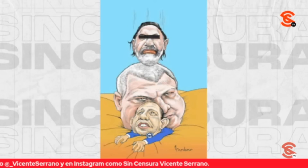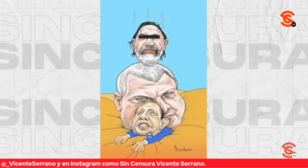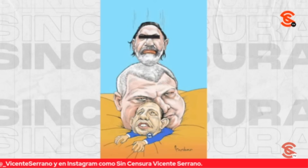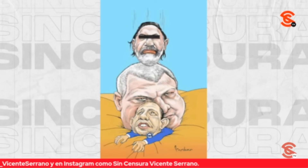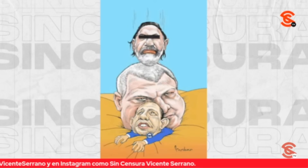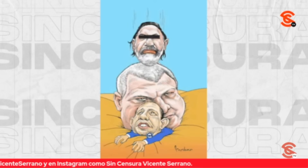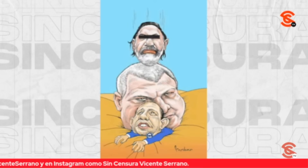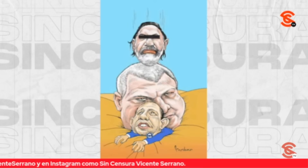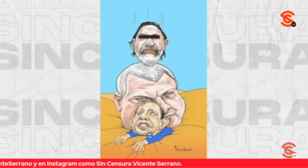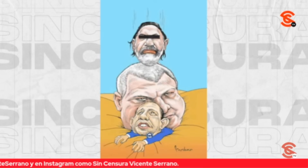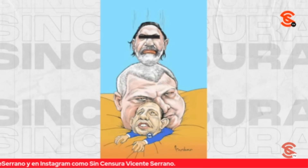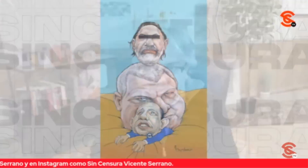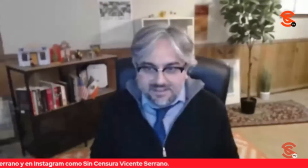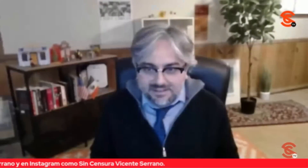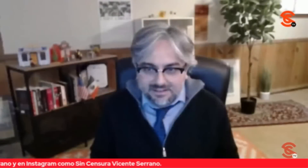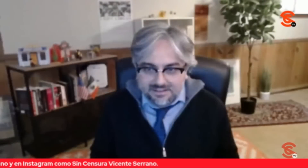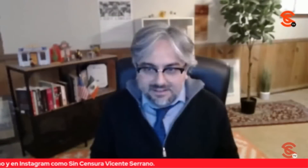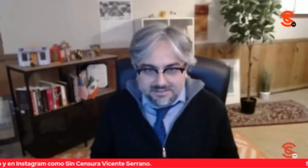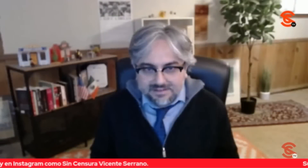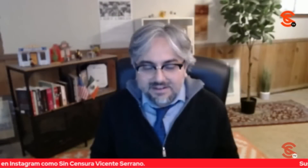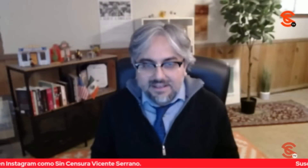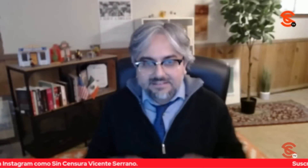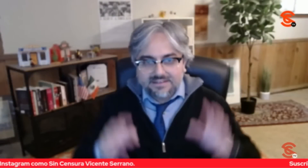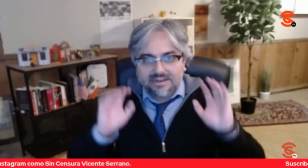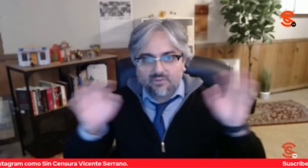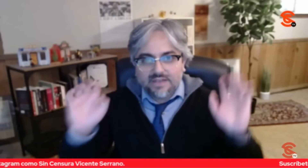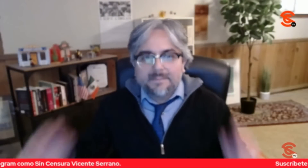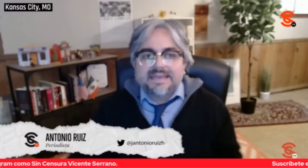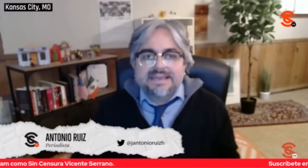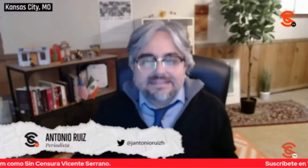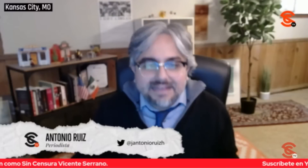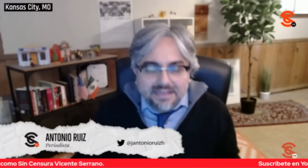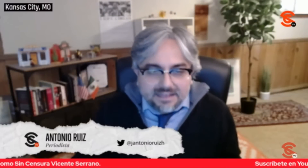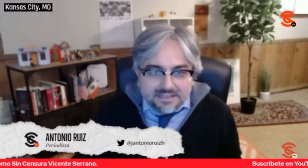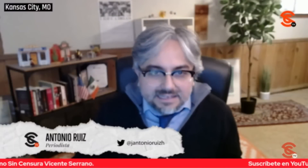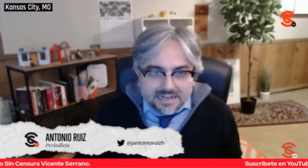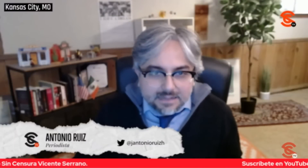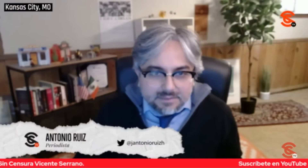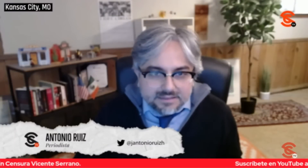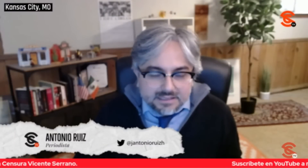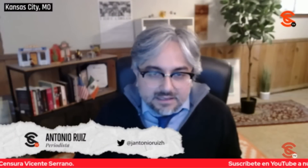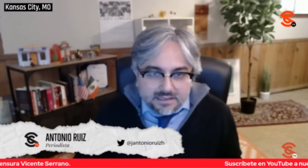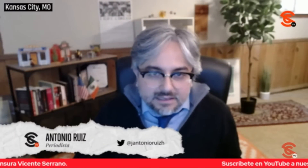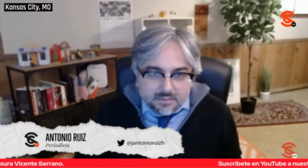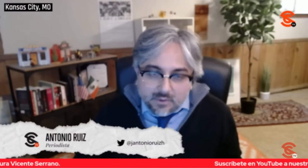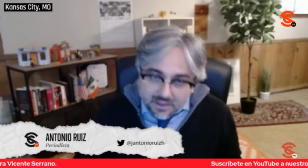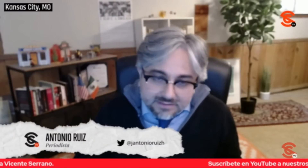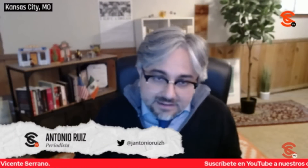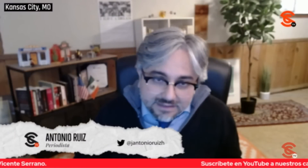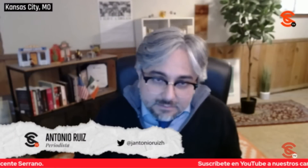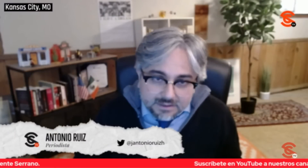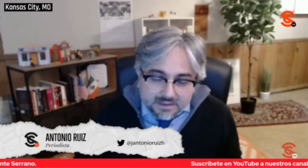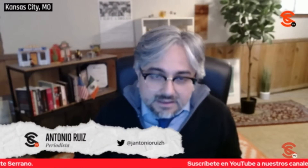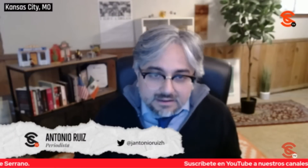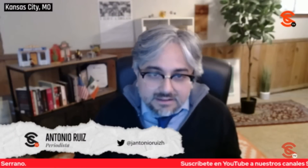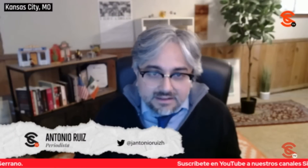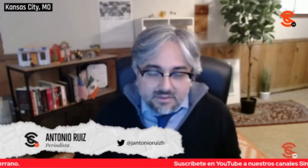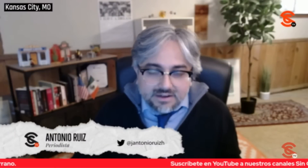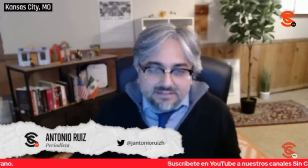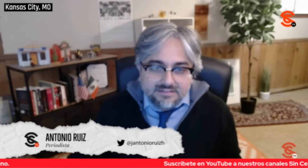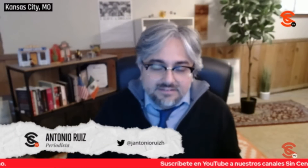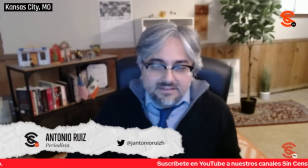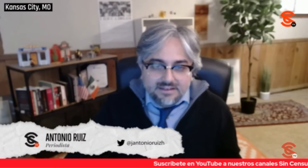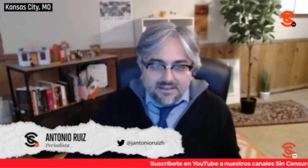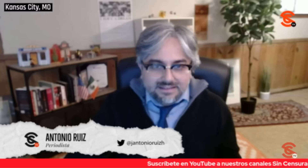contra. Pero bueno, ya, además de ser señalados abierta y claramente. Y bueno, ya se la sabe el